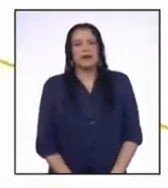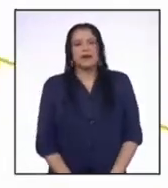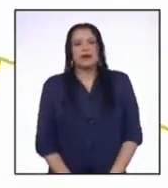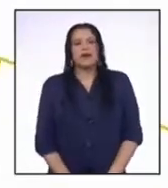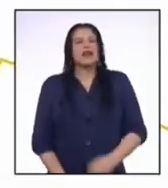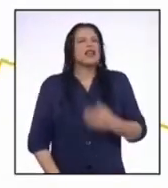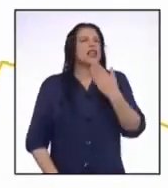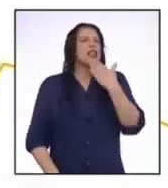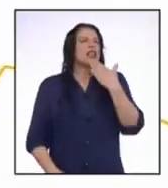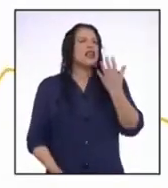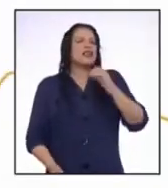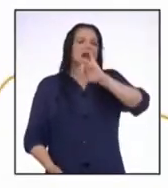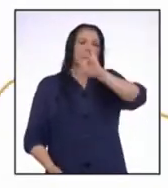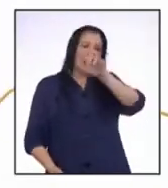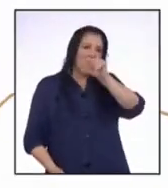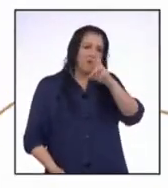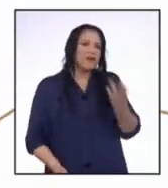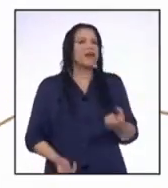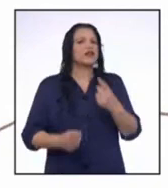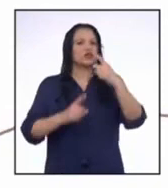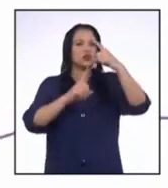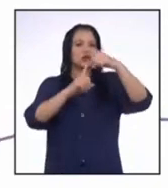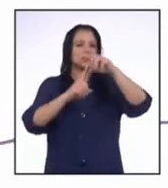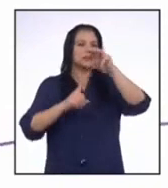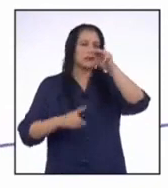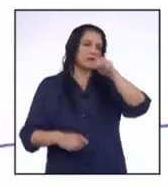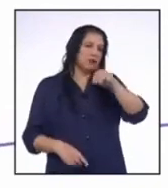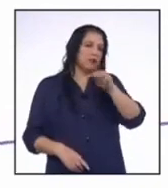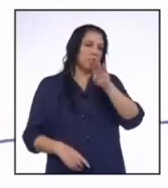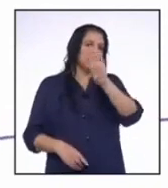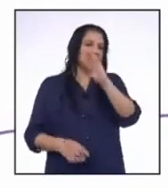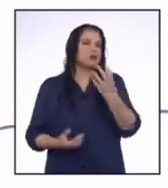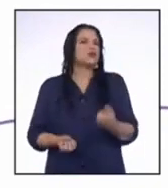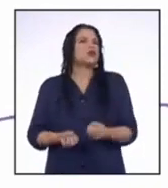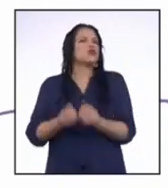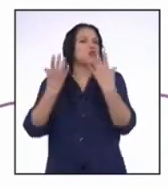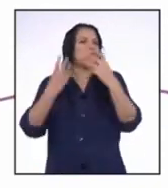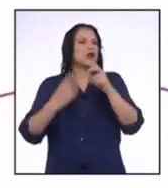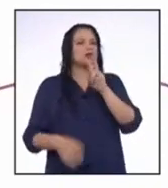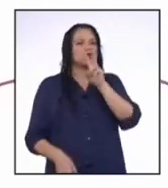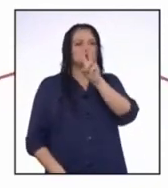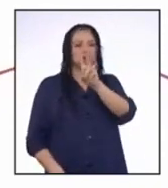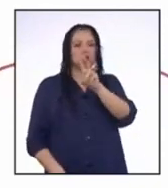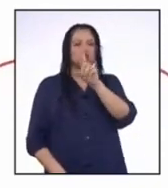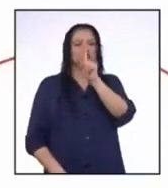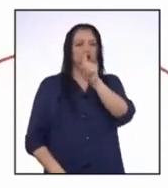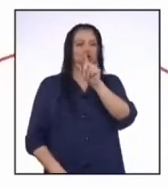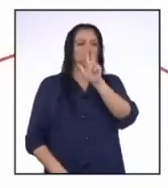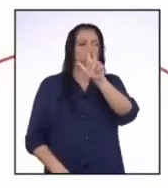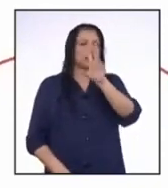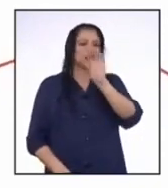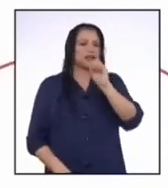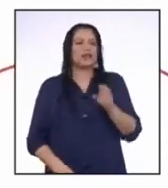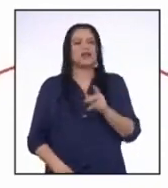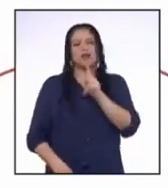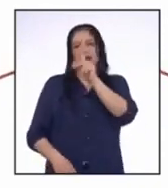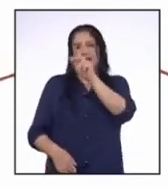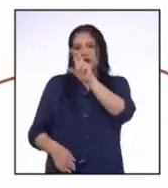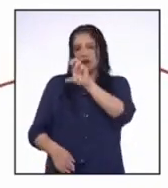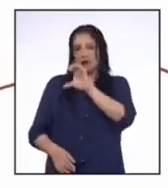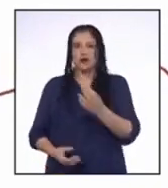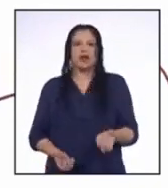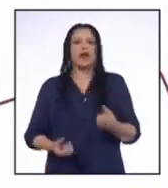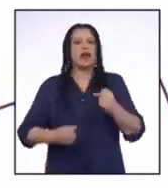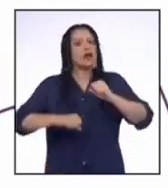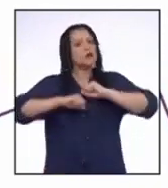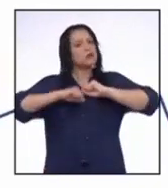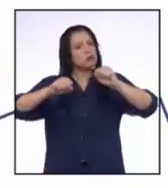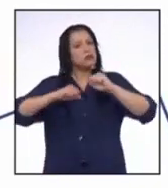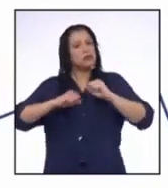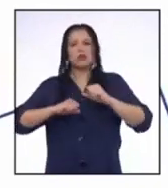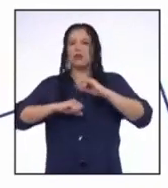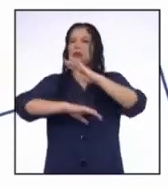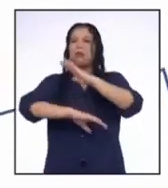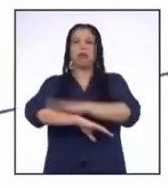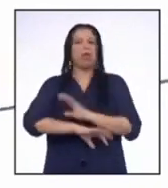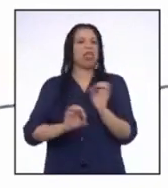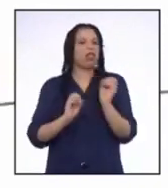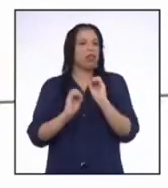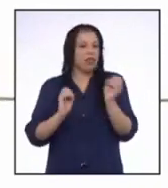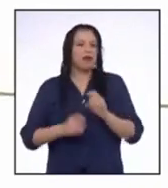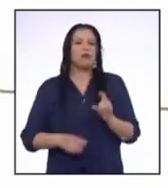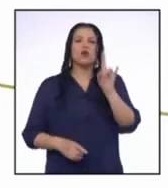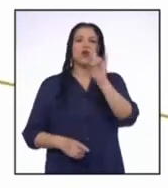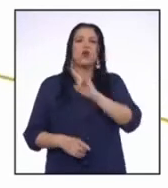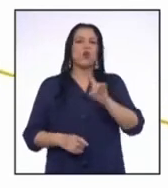En el caso de Javier, su tasa metabólica basal es de 2.130 kilocalorías. Su nivel de actividad es sedentaria, por lo